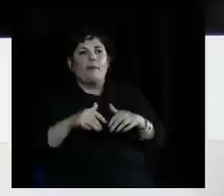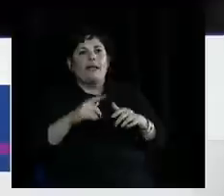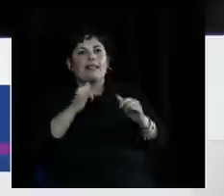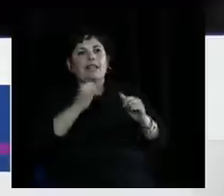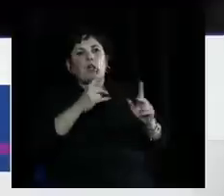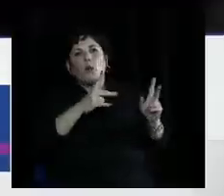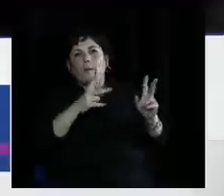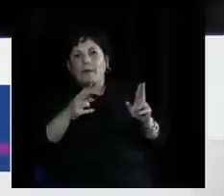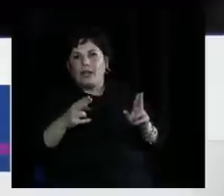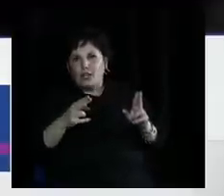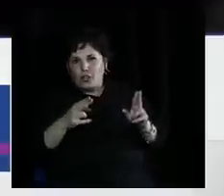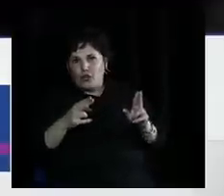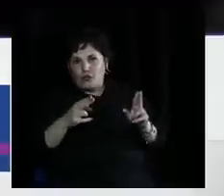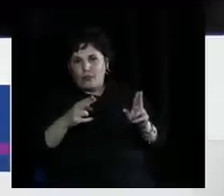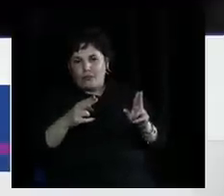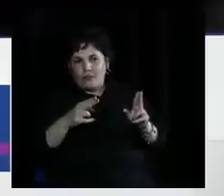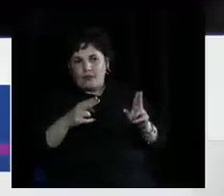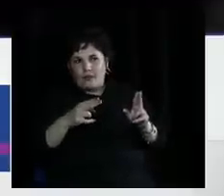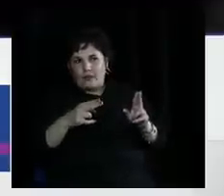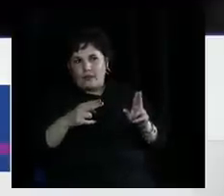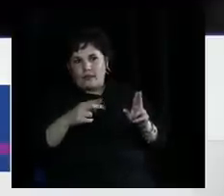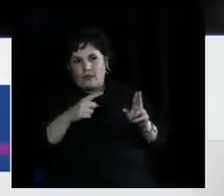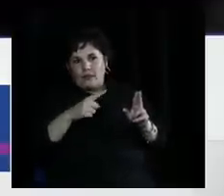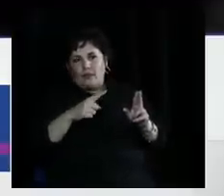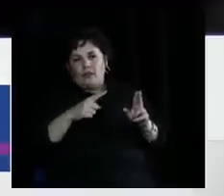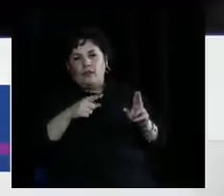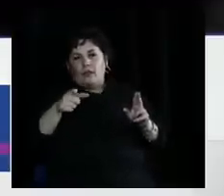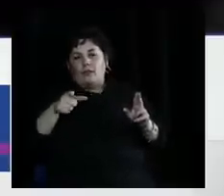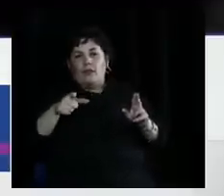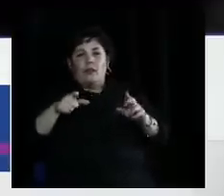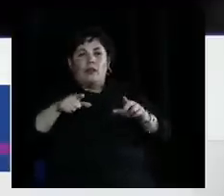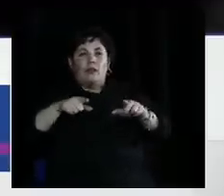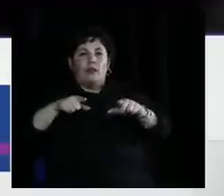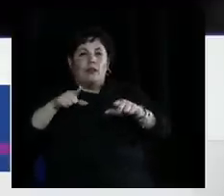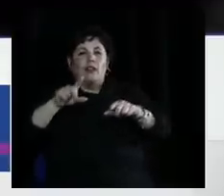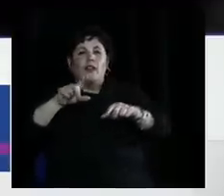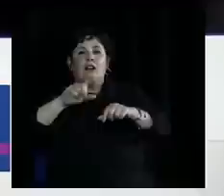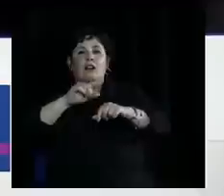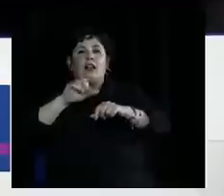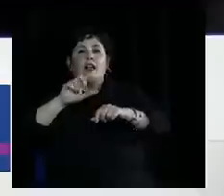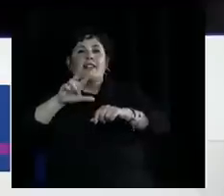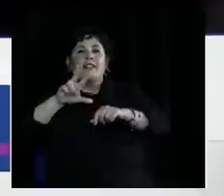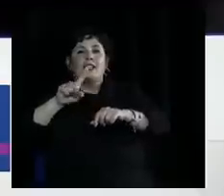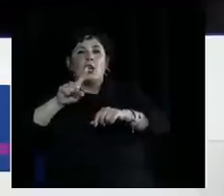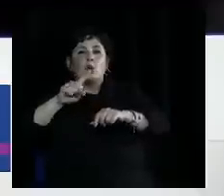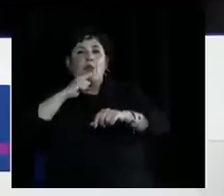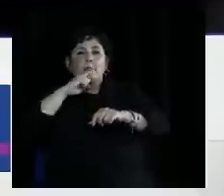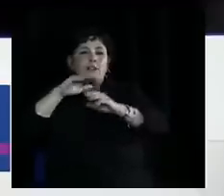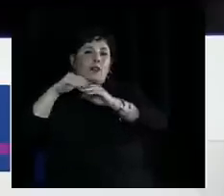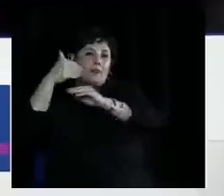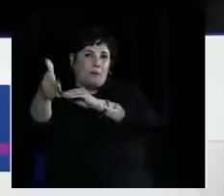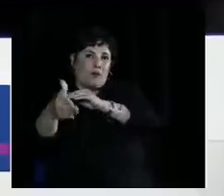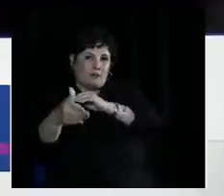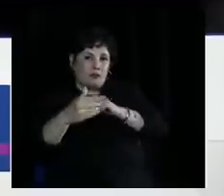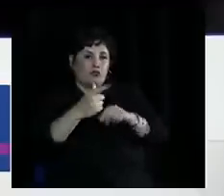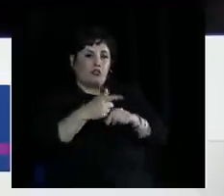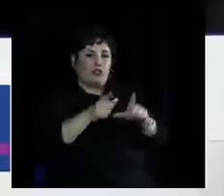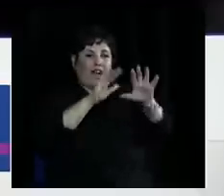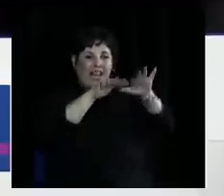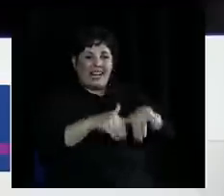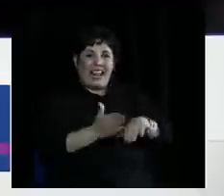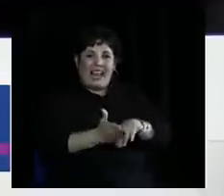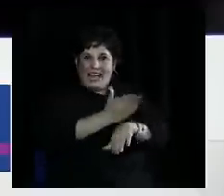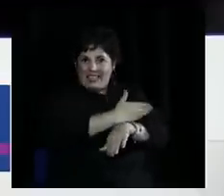periodo y el caso de Preve ocurrió después del 31 de marzo, que es cuando se cierra ese periodo de análisis.